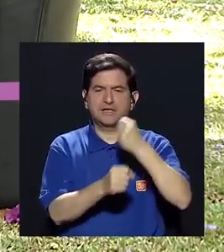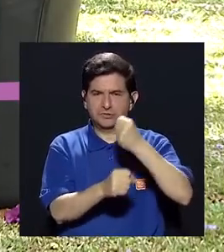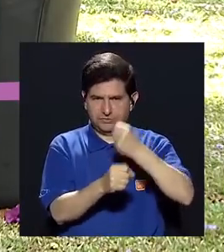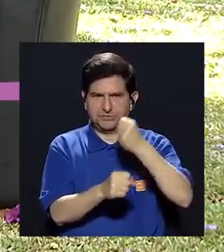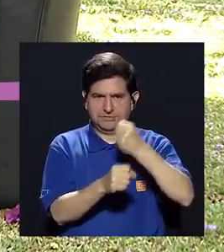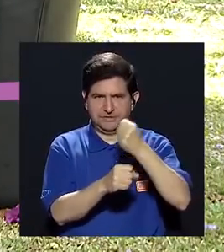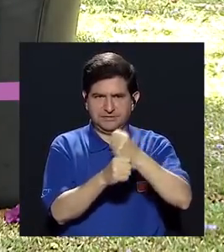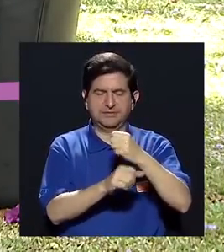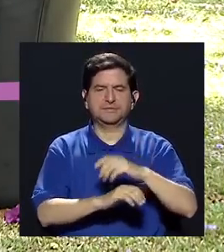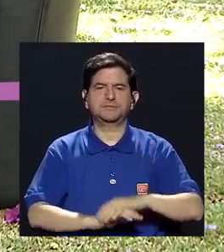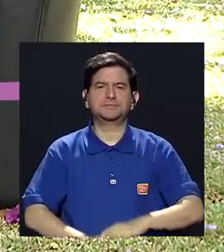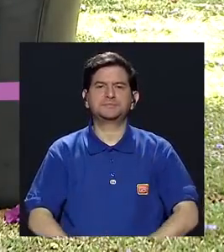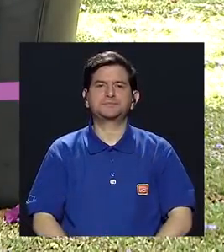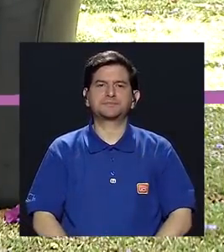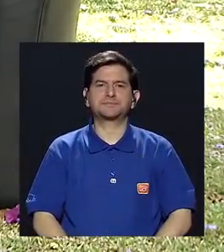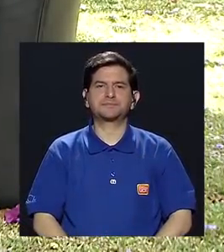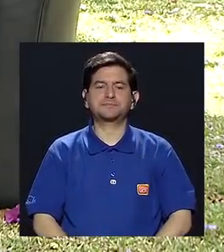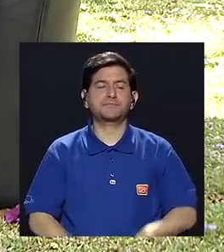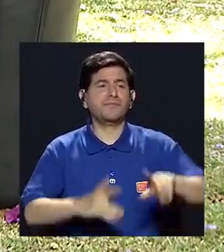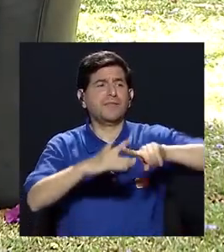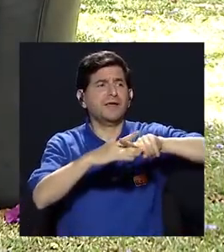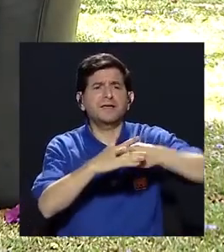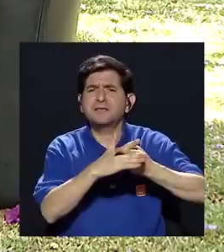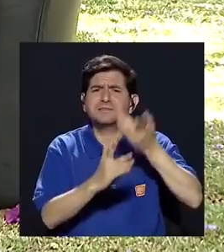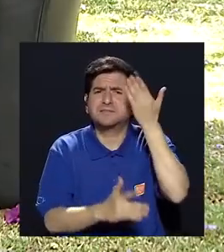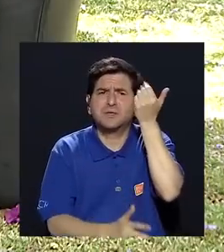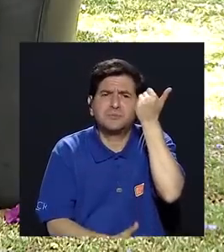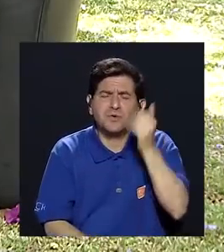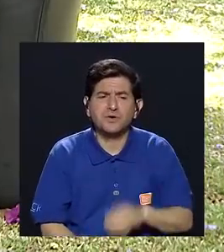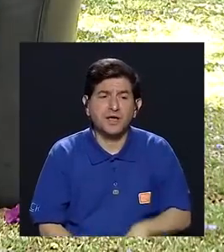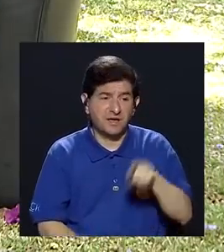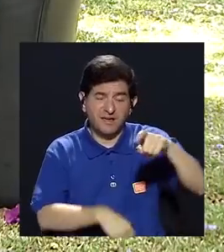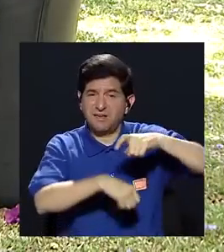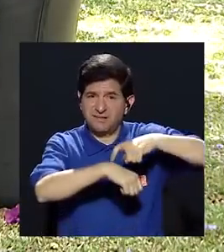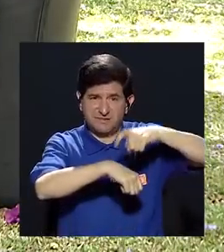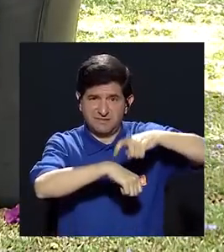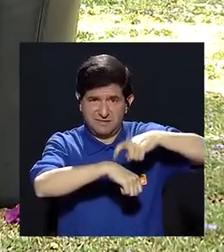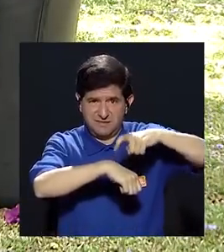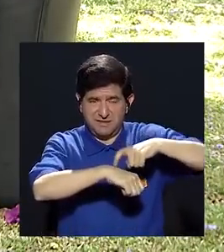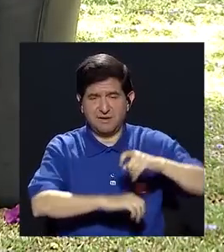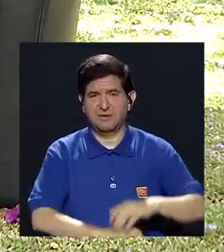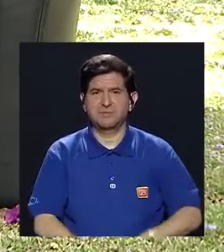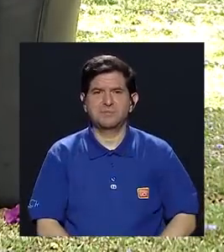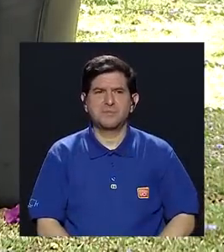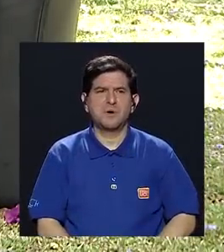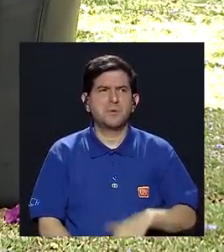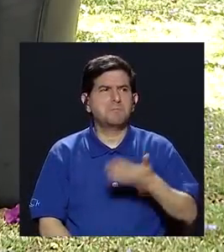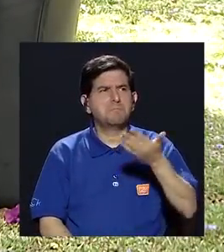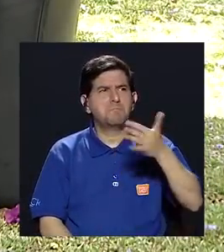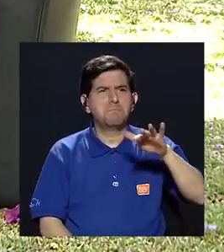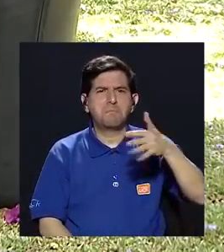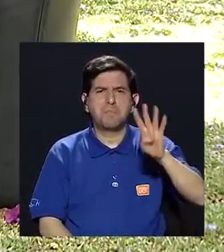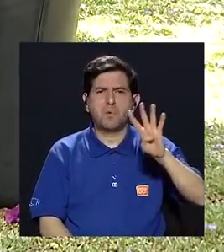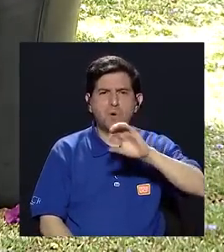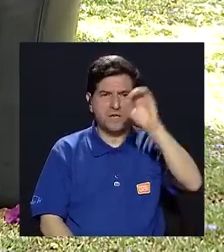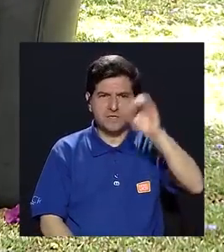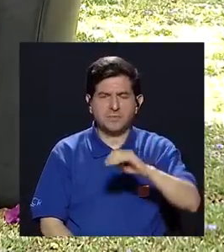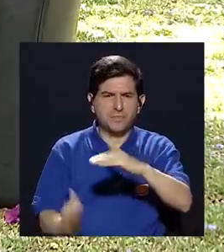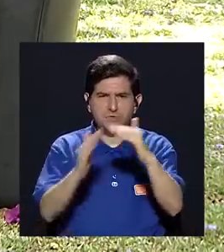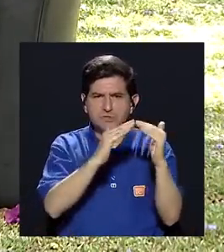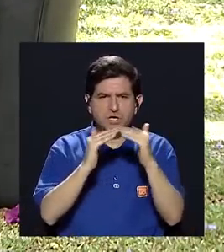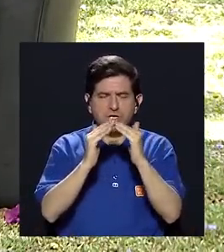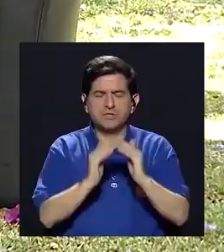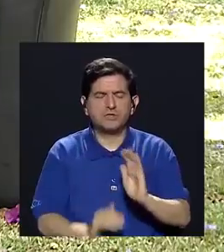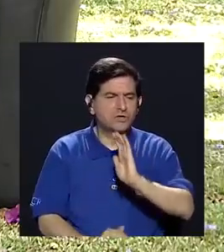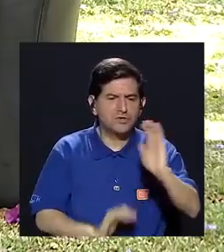trabajar o más y nacieron porque en aquella época más o menos el 40% de la